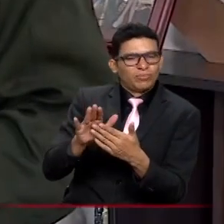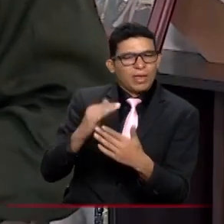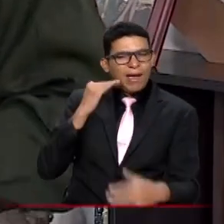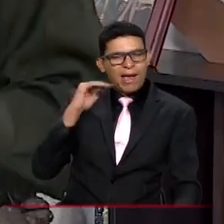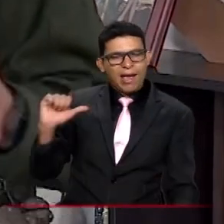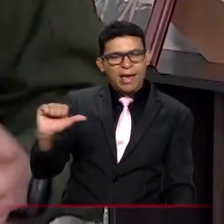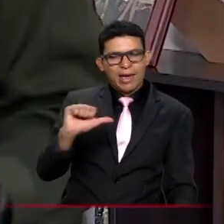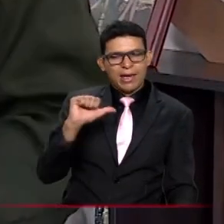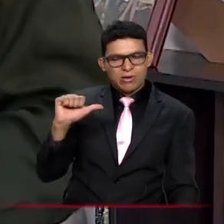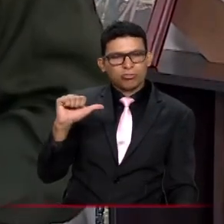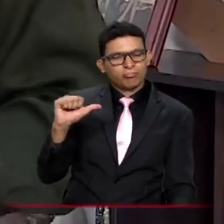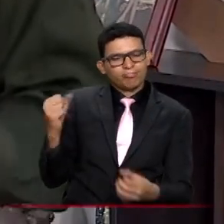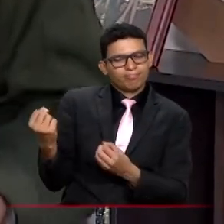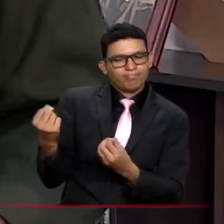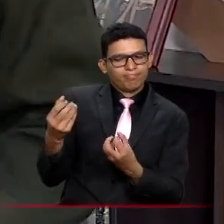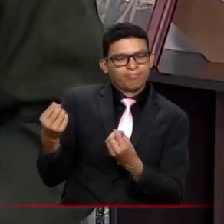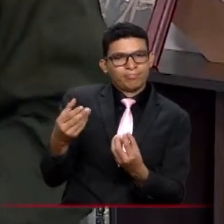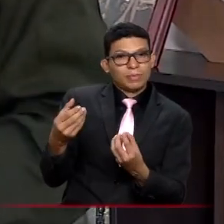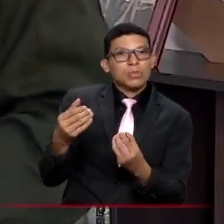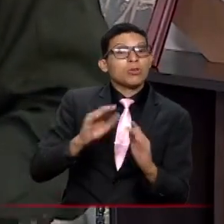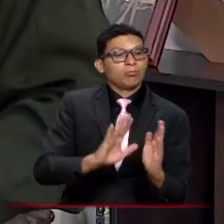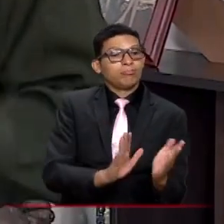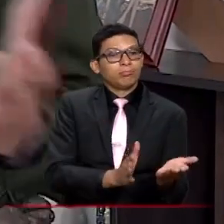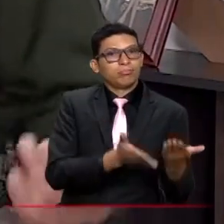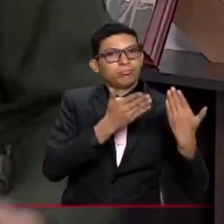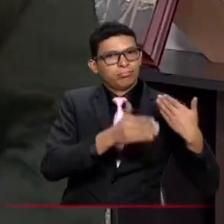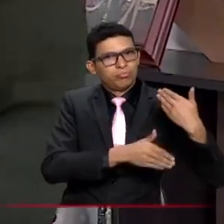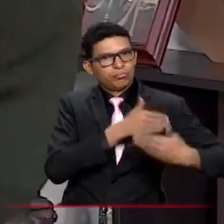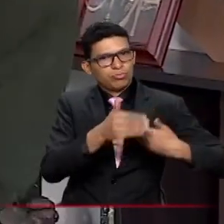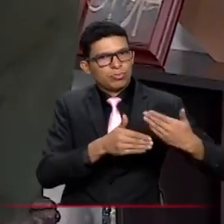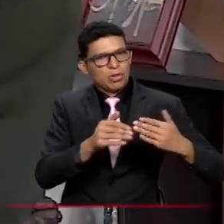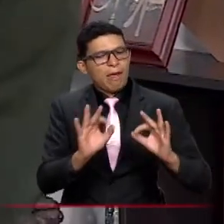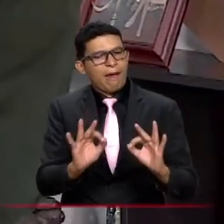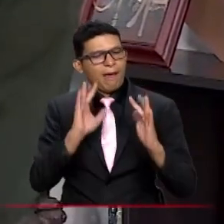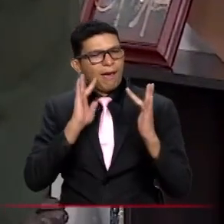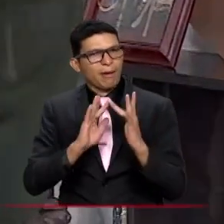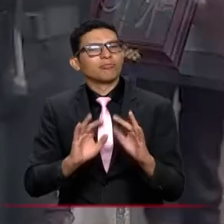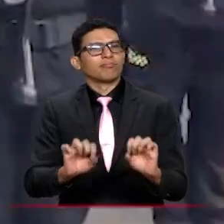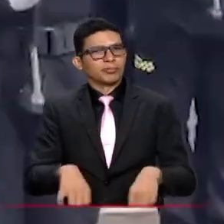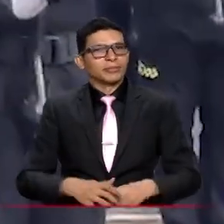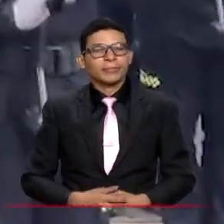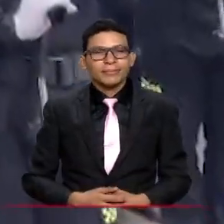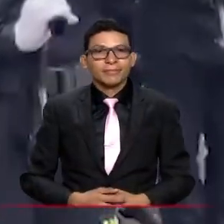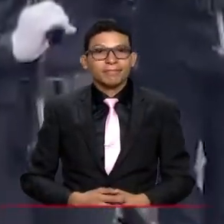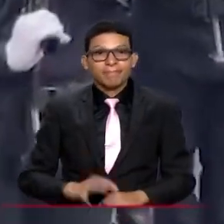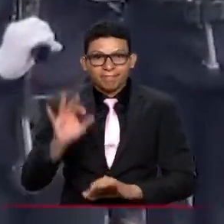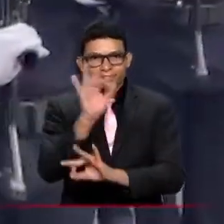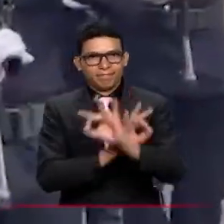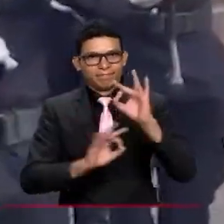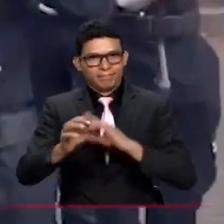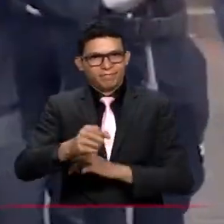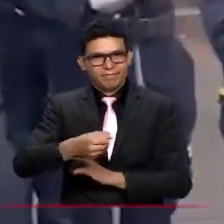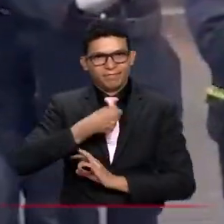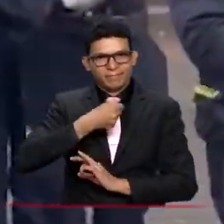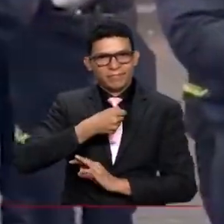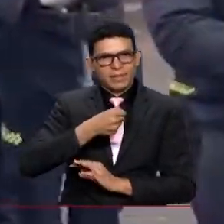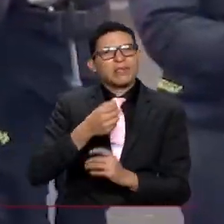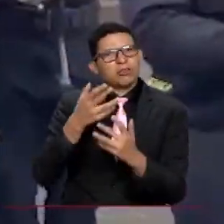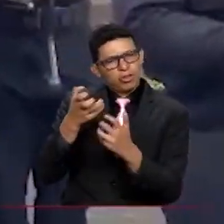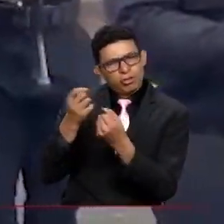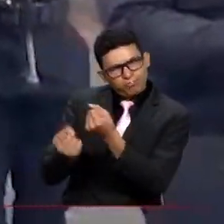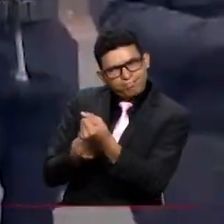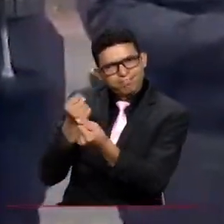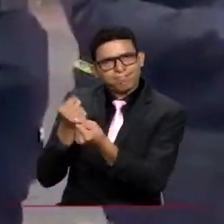femenino la policía cada día mejora sus procesos y somos más competentes. Pues hoy Telepacífico Noticias ha querido acompañarlos,